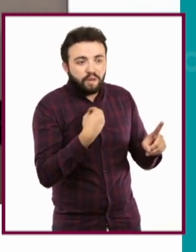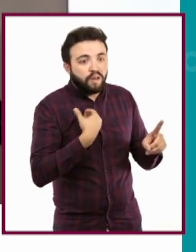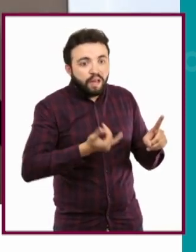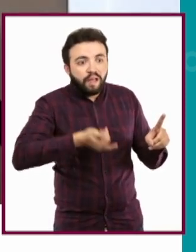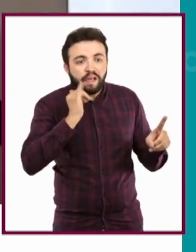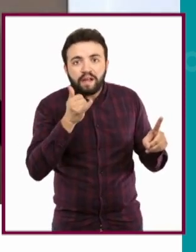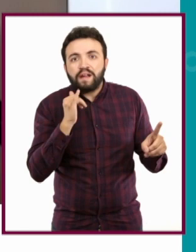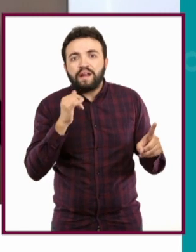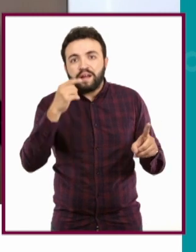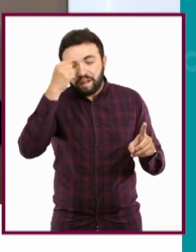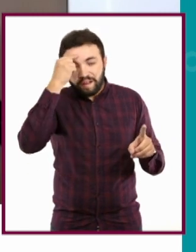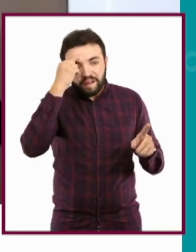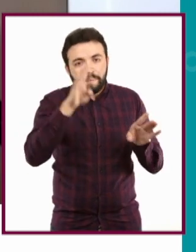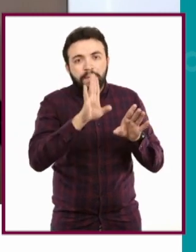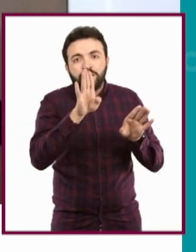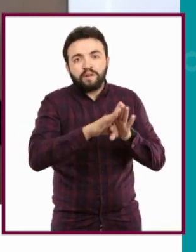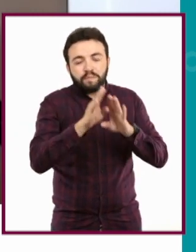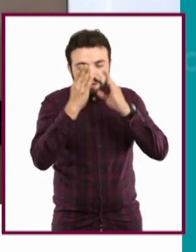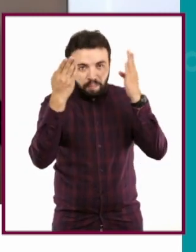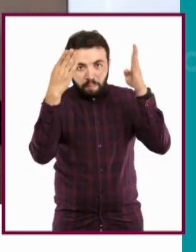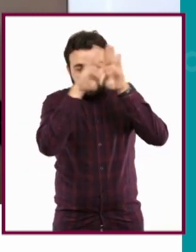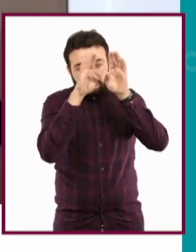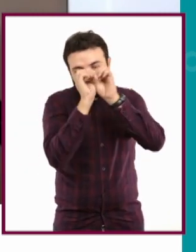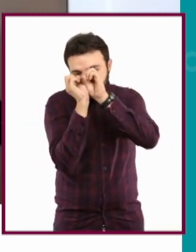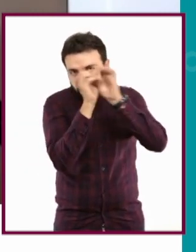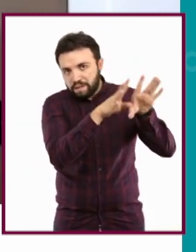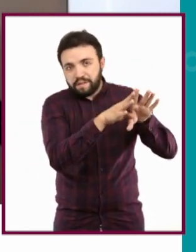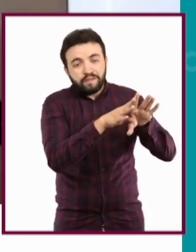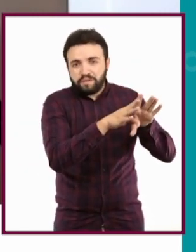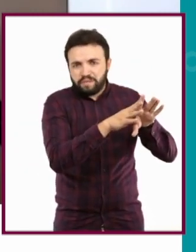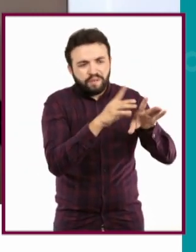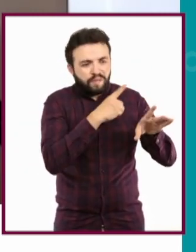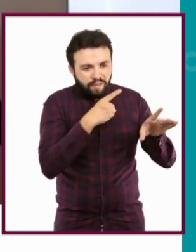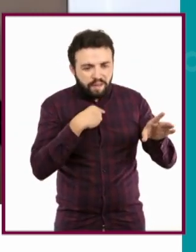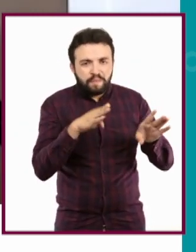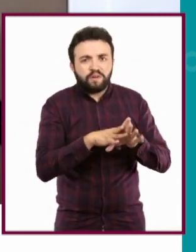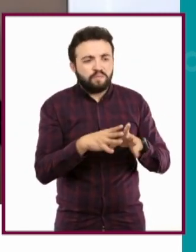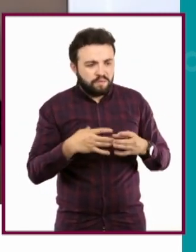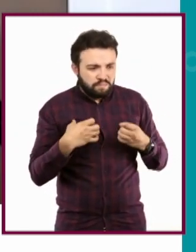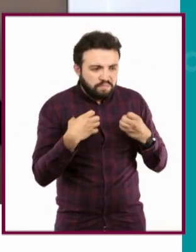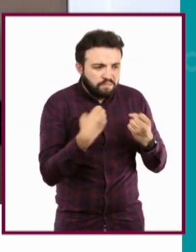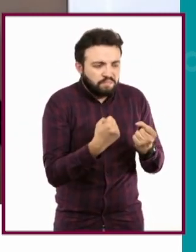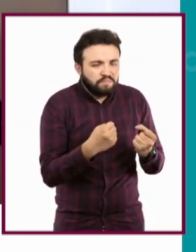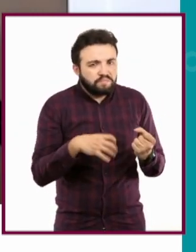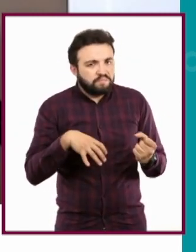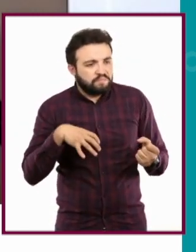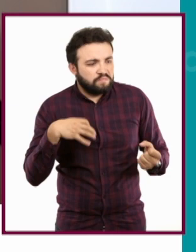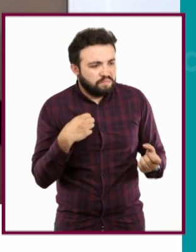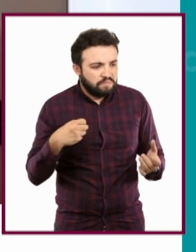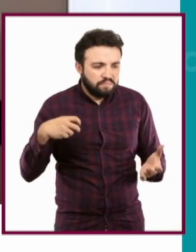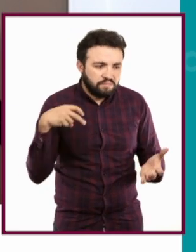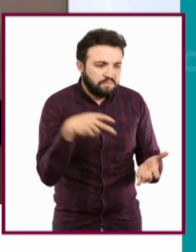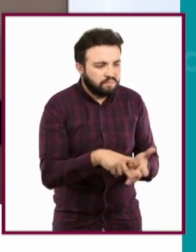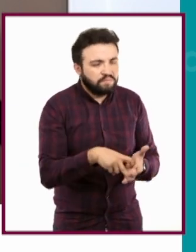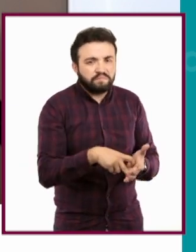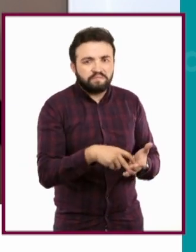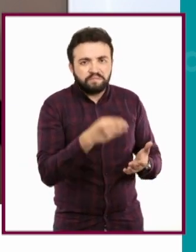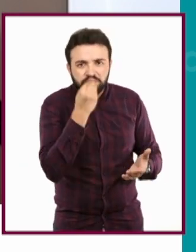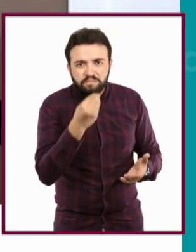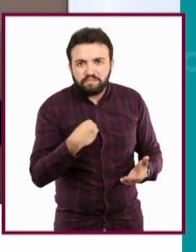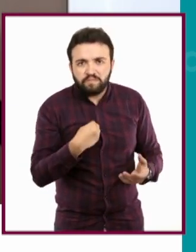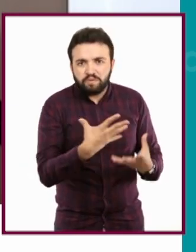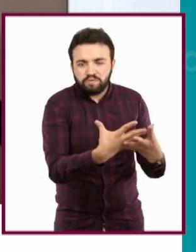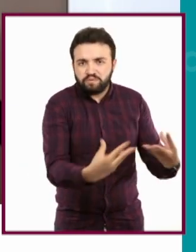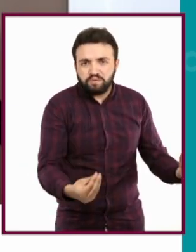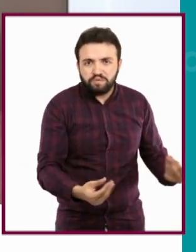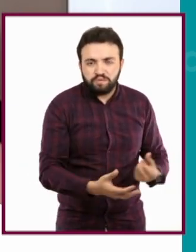donde creo que crecemos más espiritualmente. Lo mismo lo puedo decir acerca del sufrimiento de los demás.